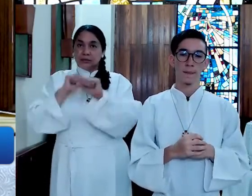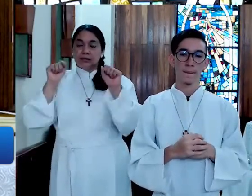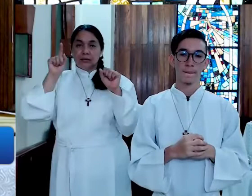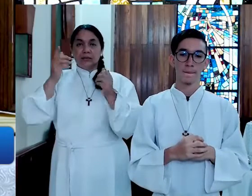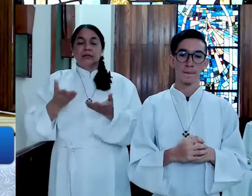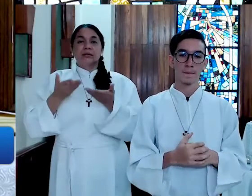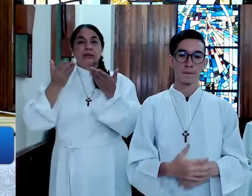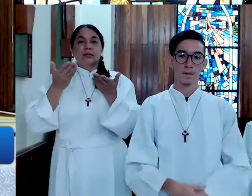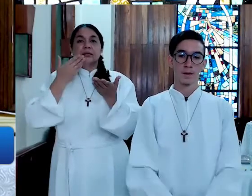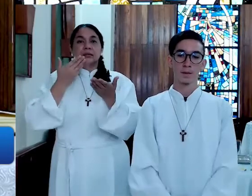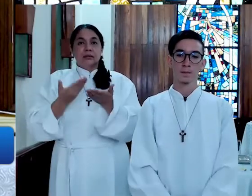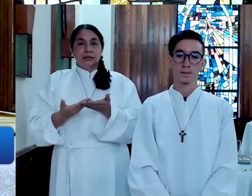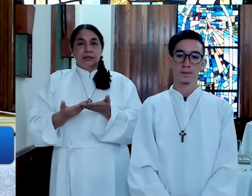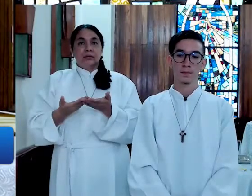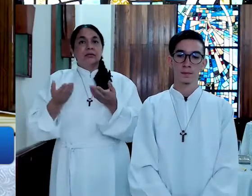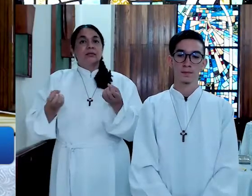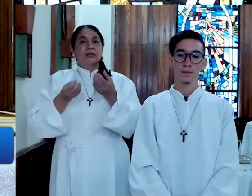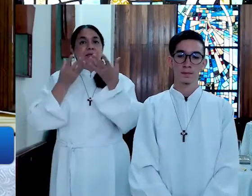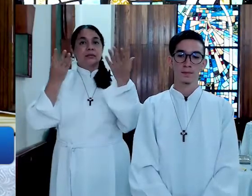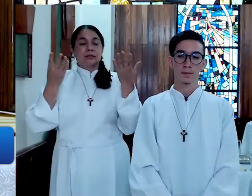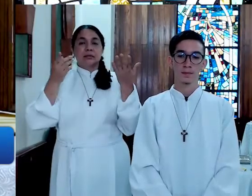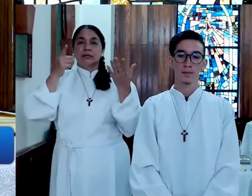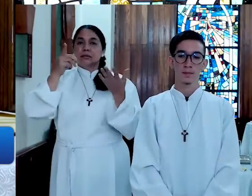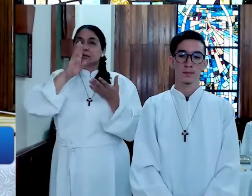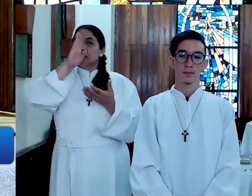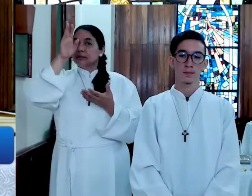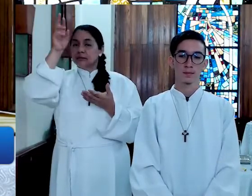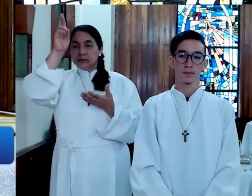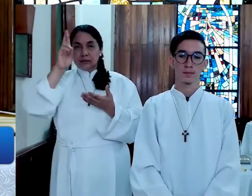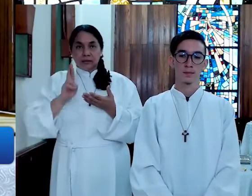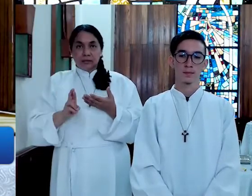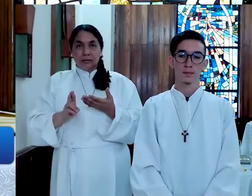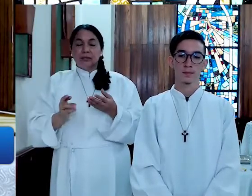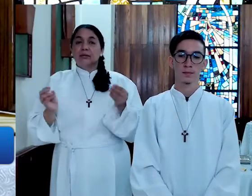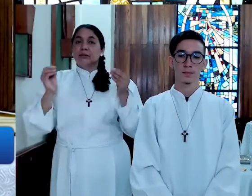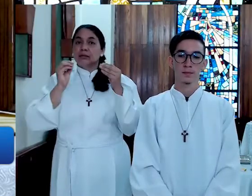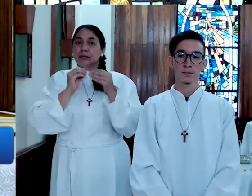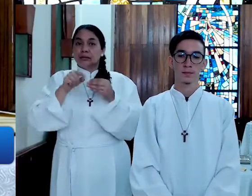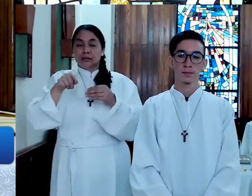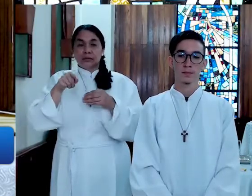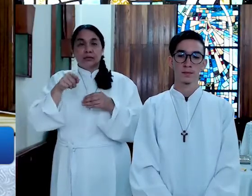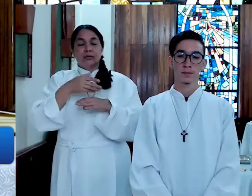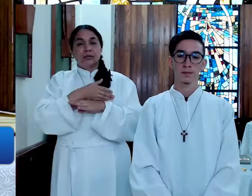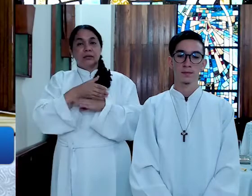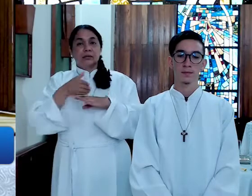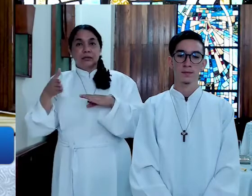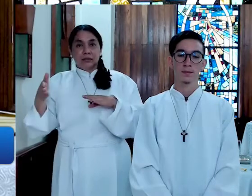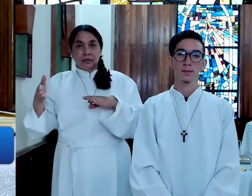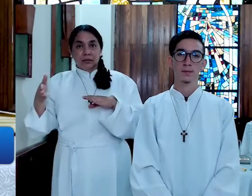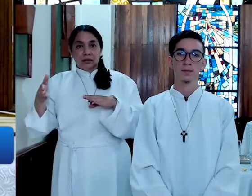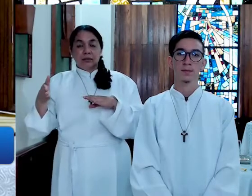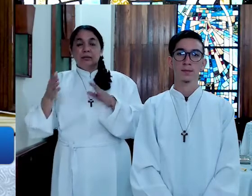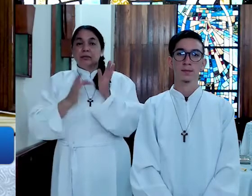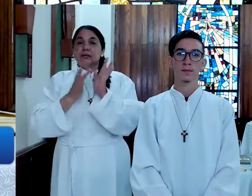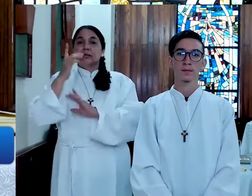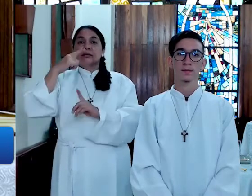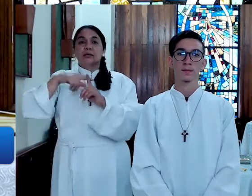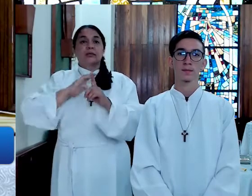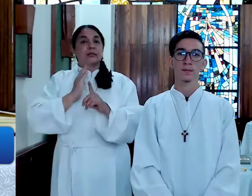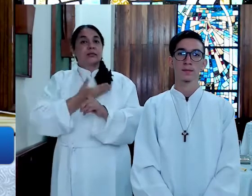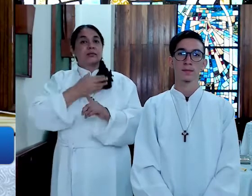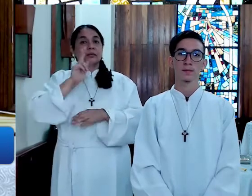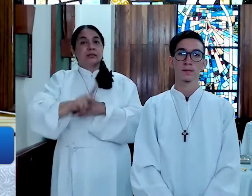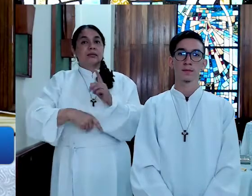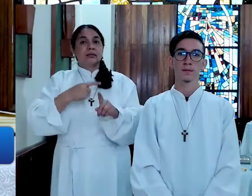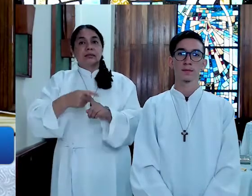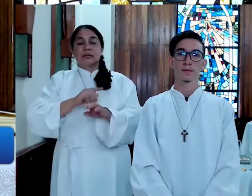y salvación, glorificarte siempre, Señor, pero más que nunca en este tiempo en que Cristo, nuestra Pascua,